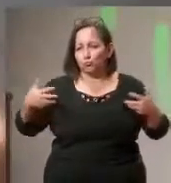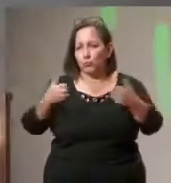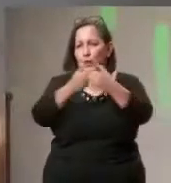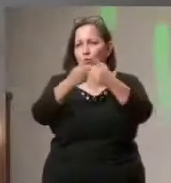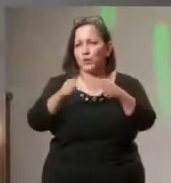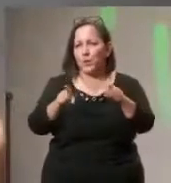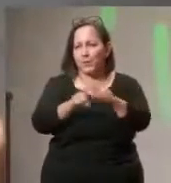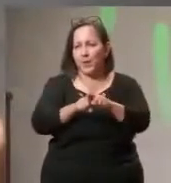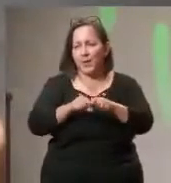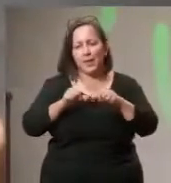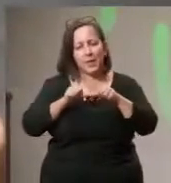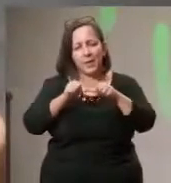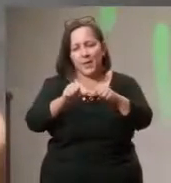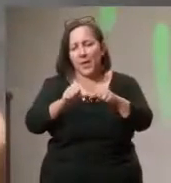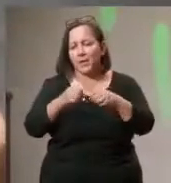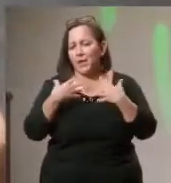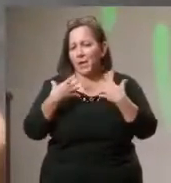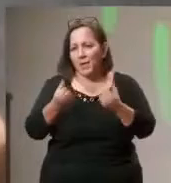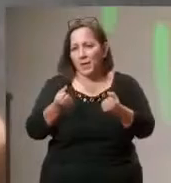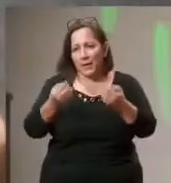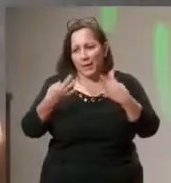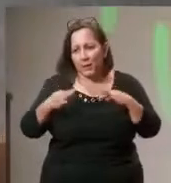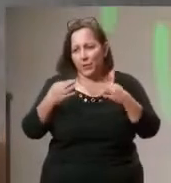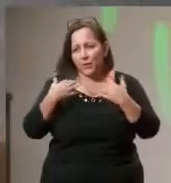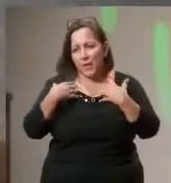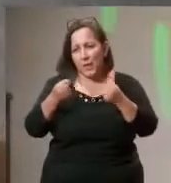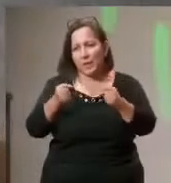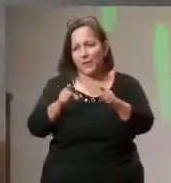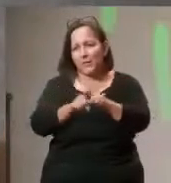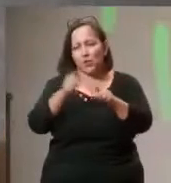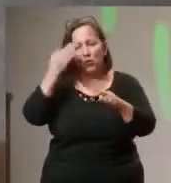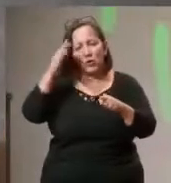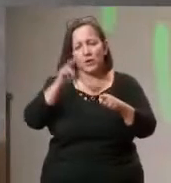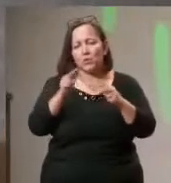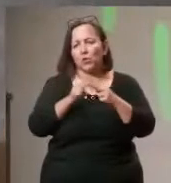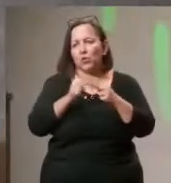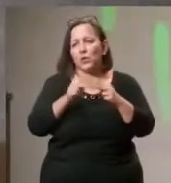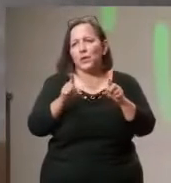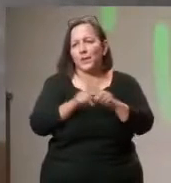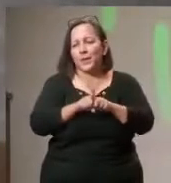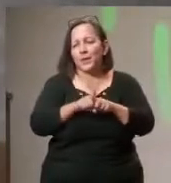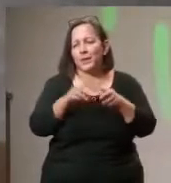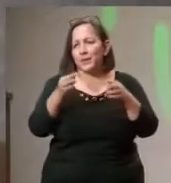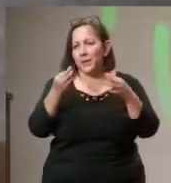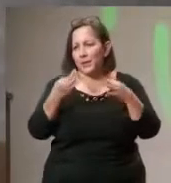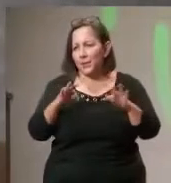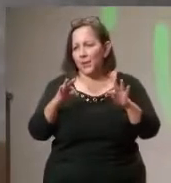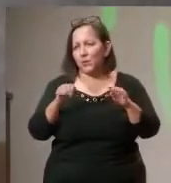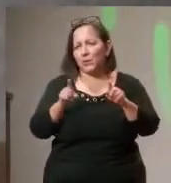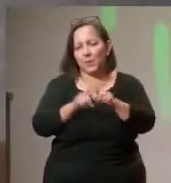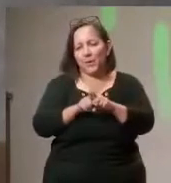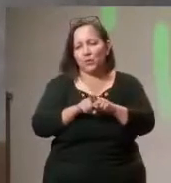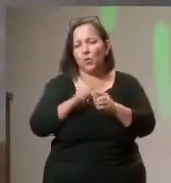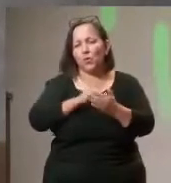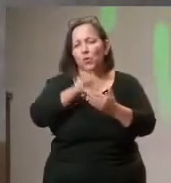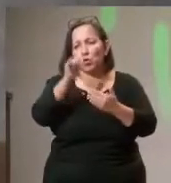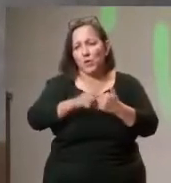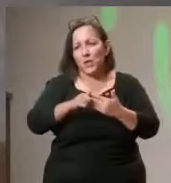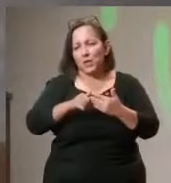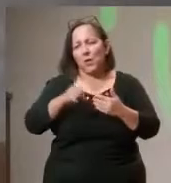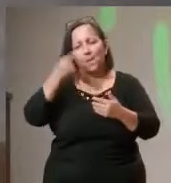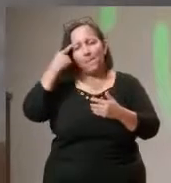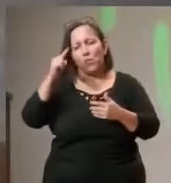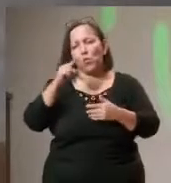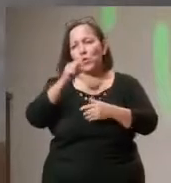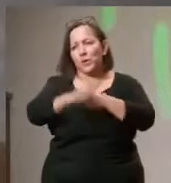¿verdad?, en este avance del saneamiento, porque no sé si conocen, pero la planta de tratamiento de aguas residuales en Los Tajos es un proyecto que está por